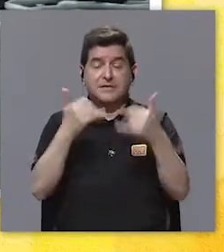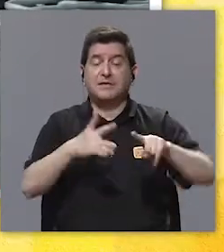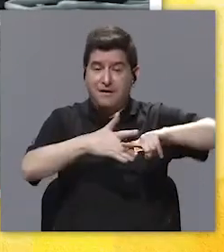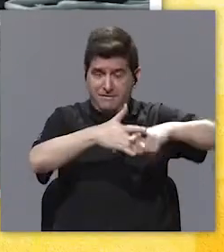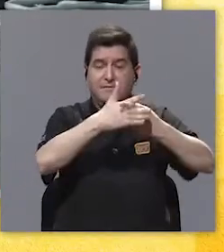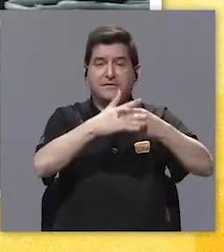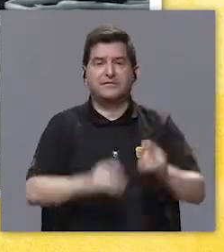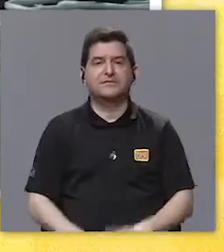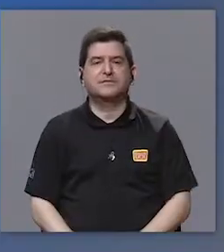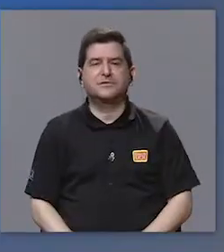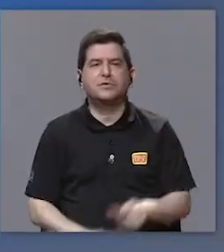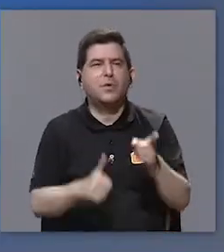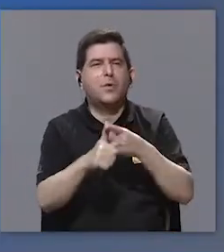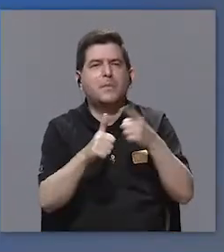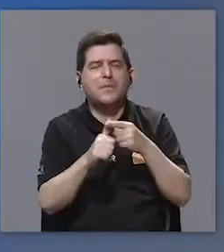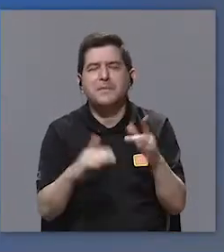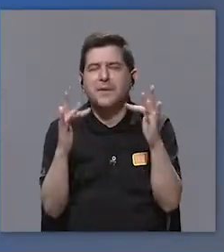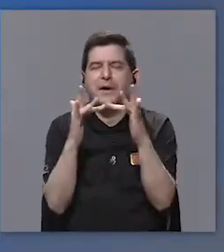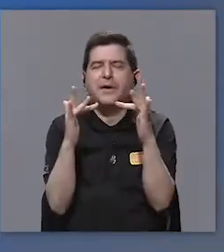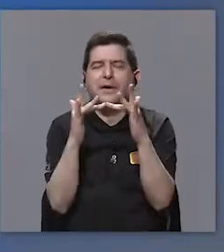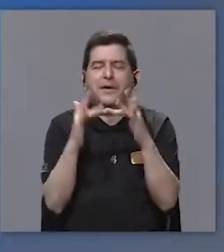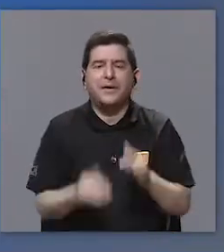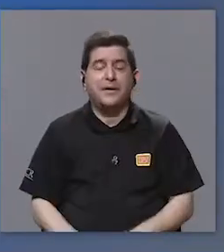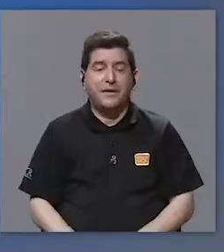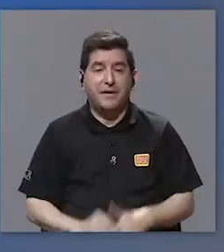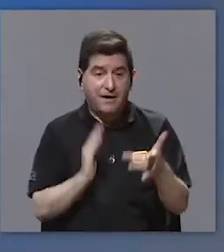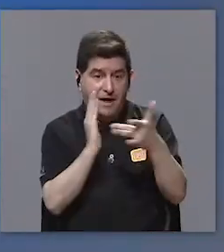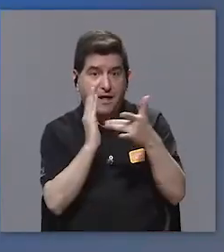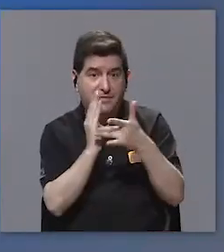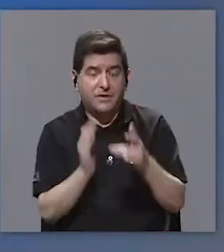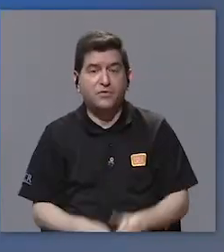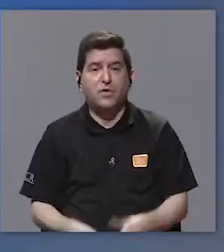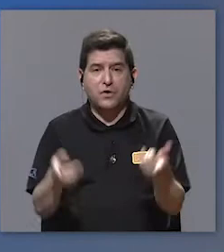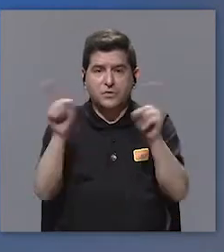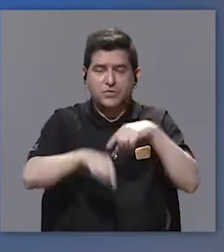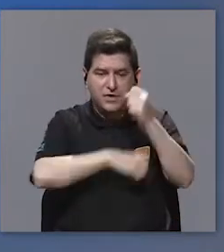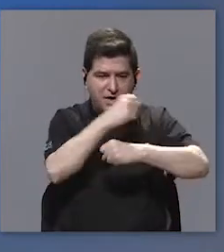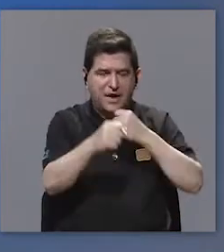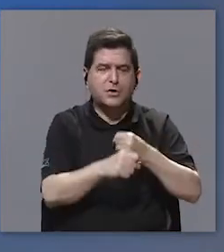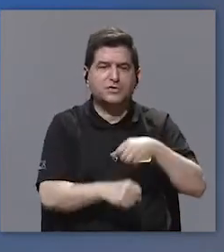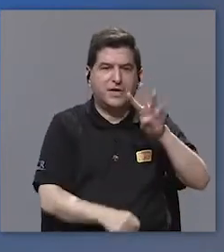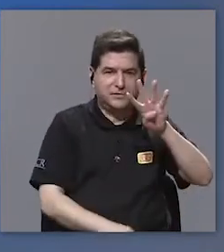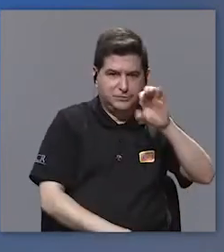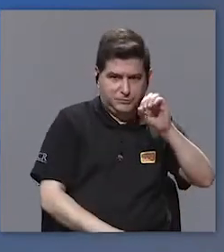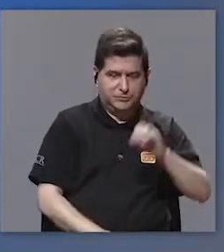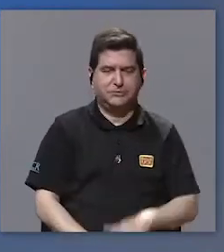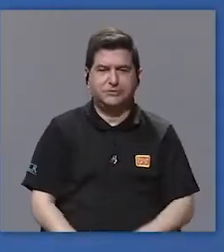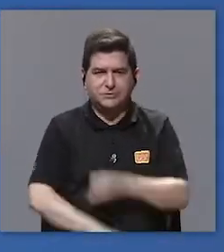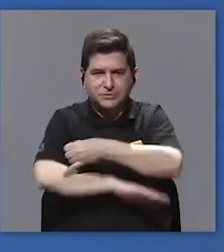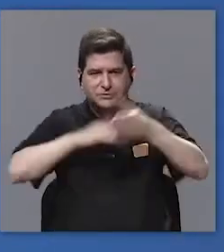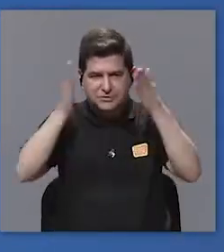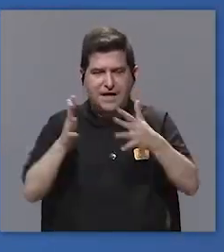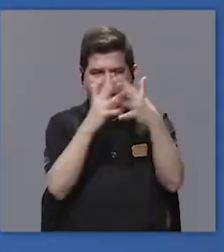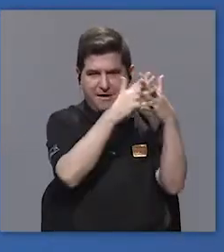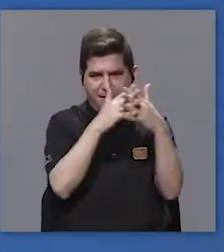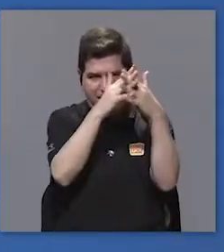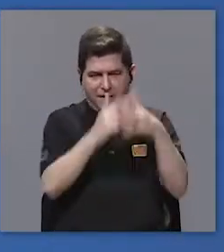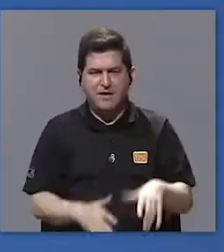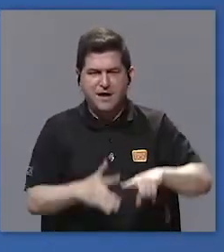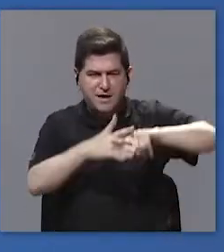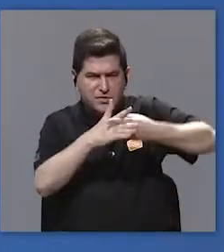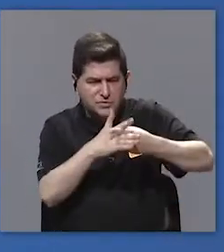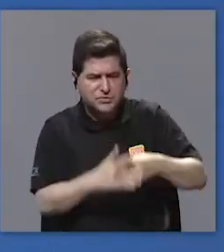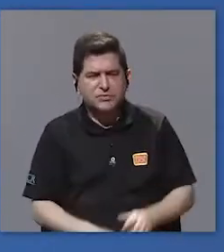sido desde el inicio los primeros acercamientos a estas tecnologías se dieron desde los años 40 cuando ingenieros estadounidenses